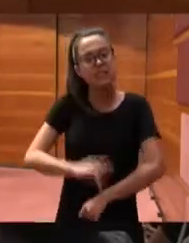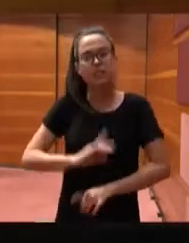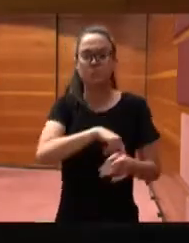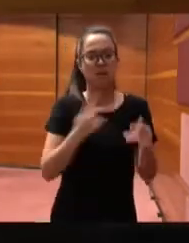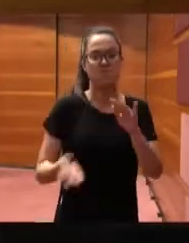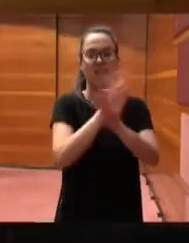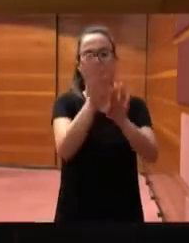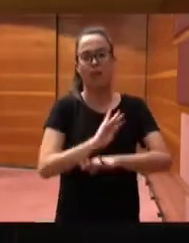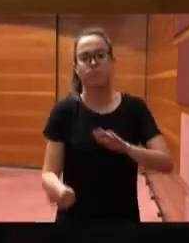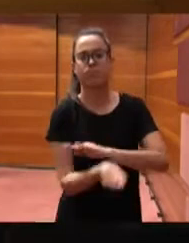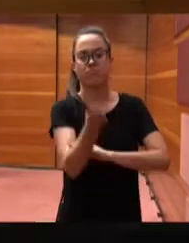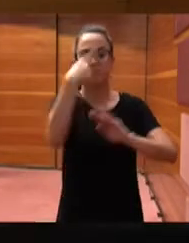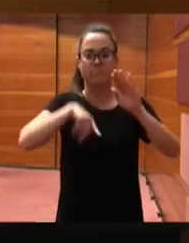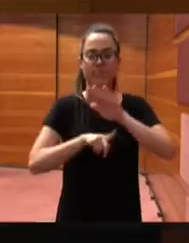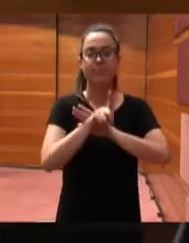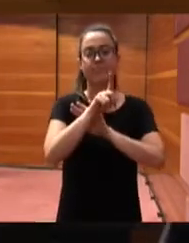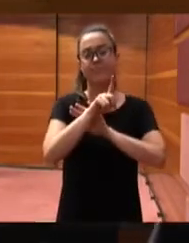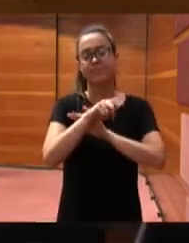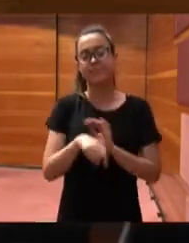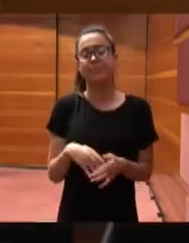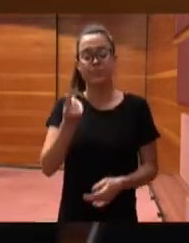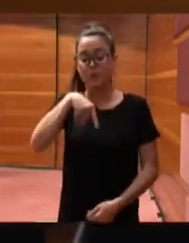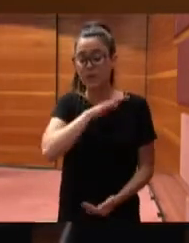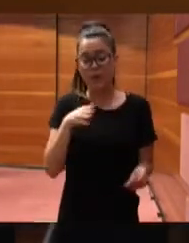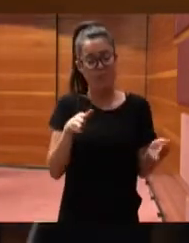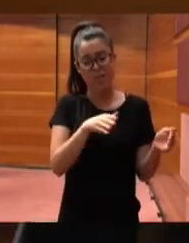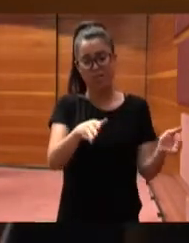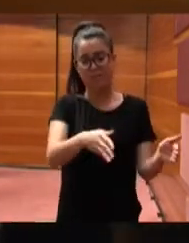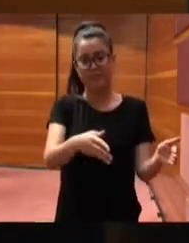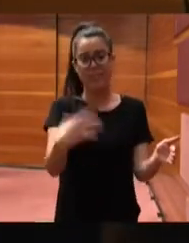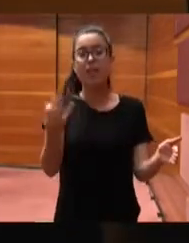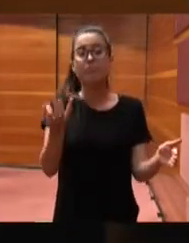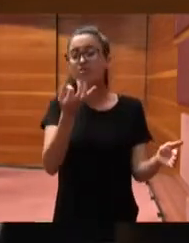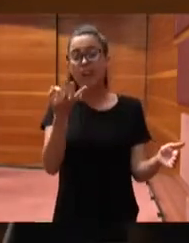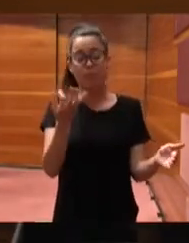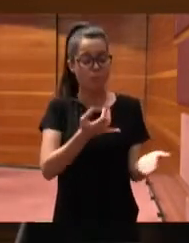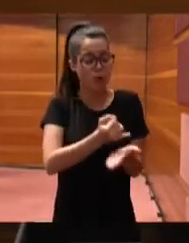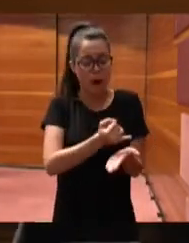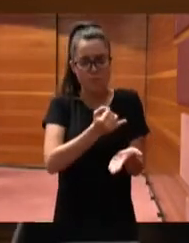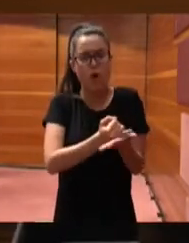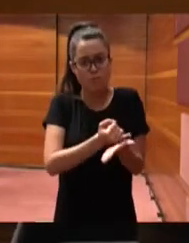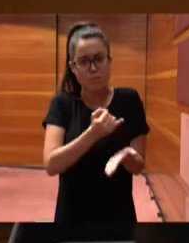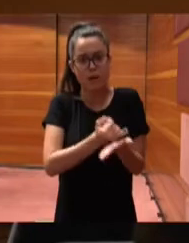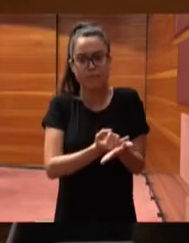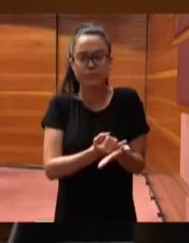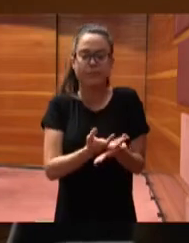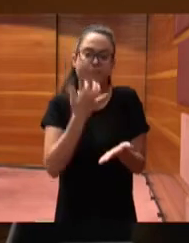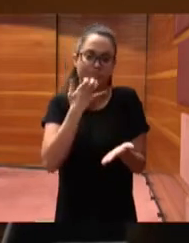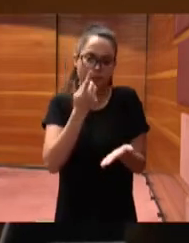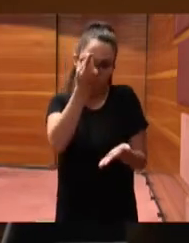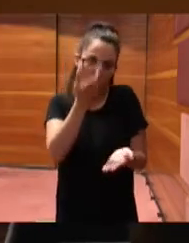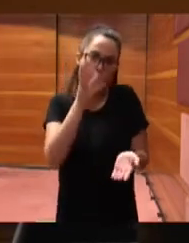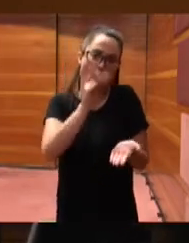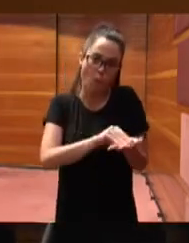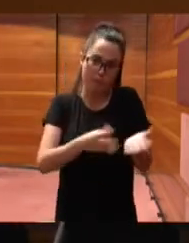único camino para el aprendizaje. Entonces, el camino que tenemos que hacer es probar mucho, pero por favor, si me equivoco una vez, ya tomo